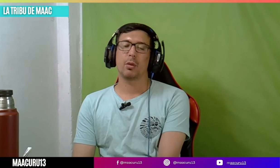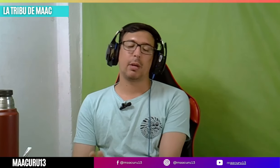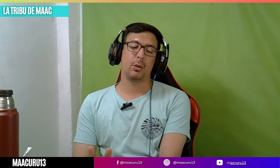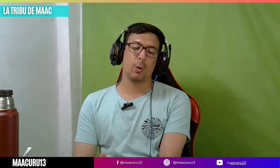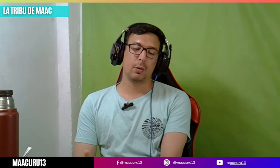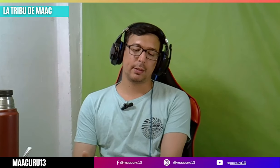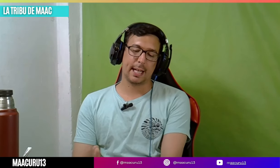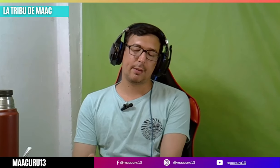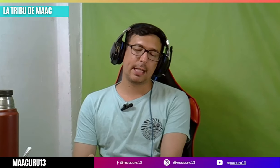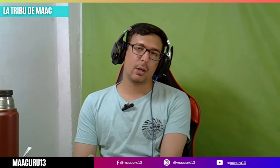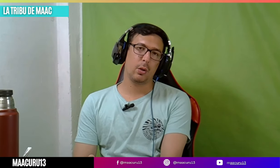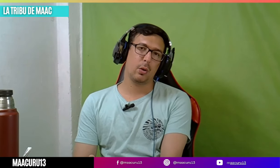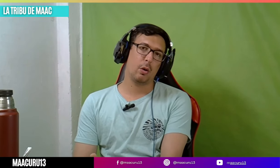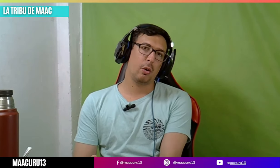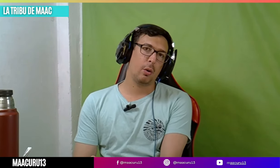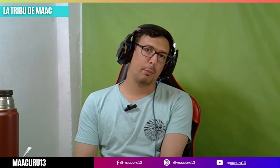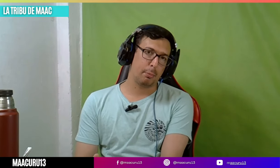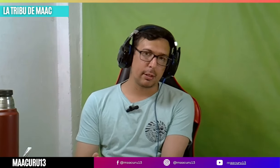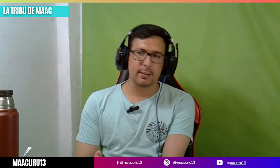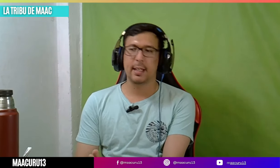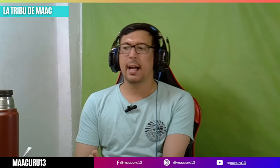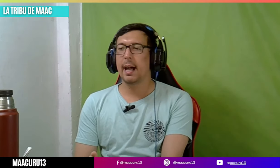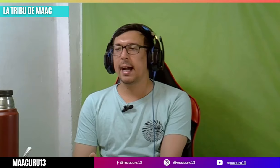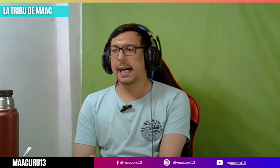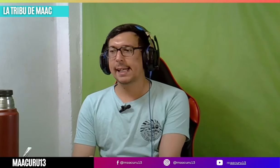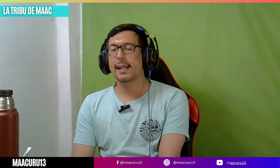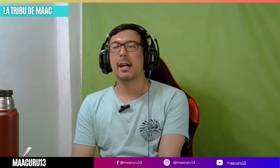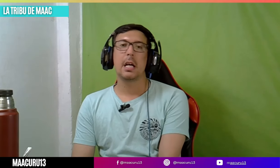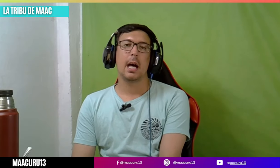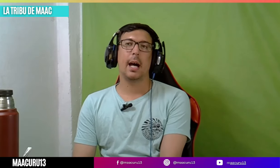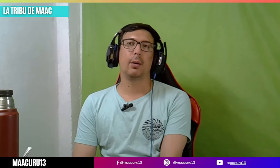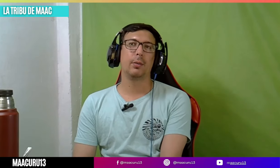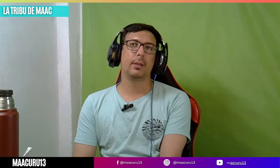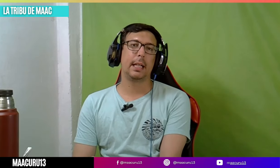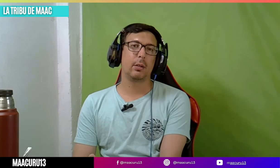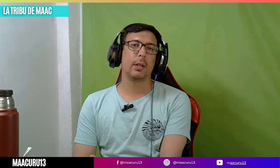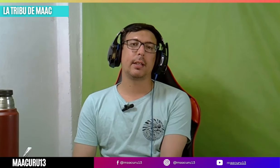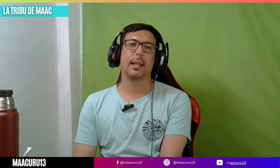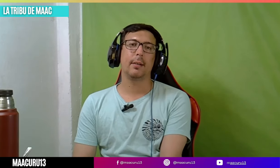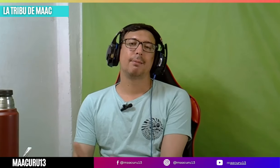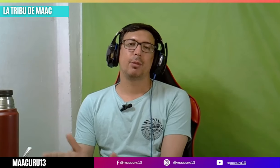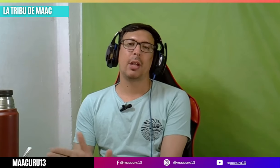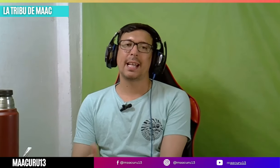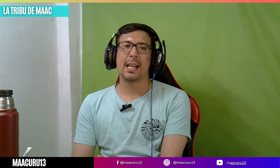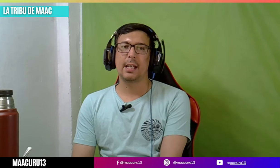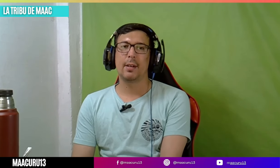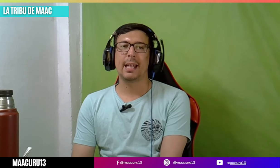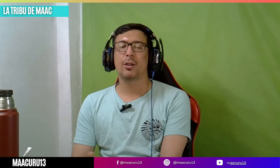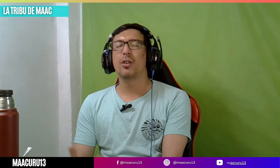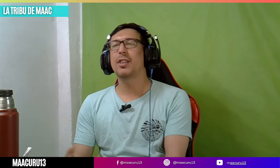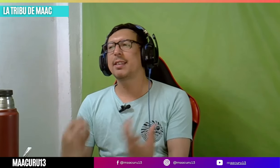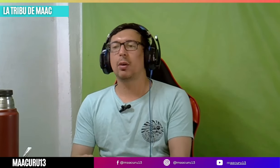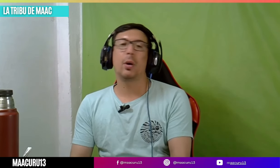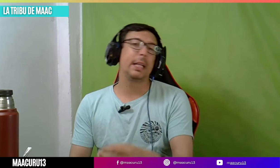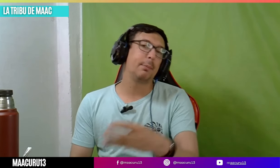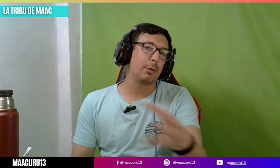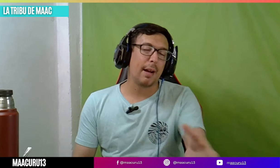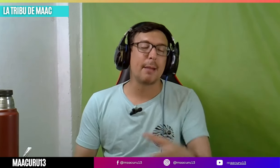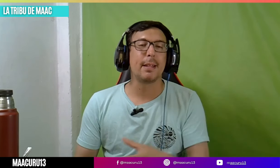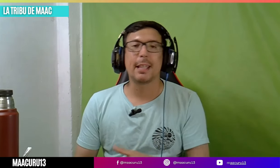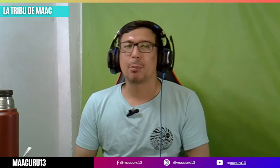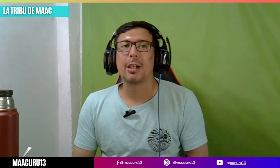fiscales, cuando un carabinero o policía agarra a un delincuente, lo dejan libre. Entonces,